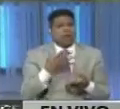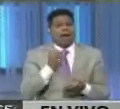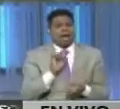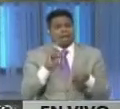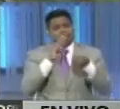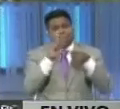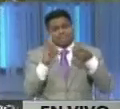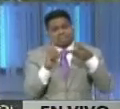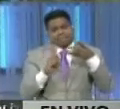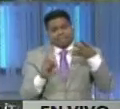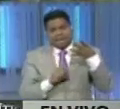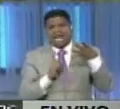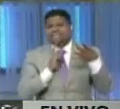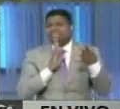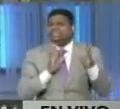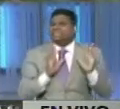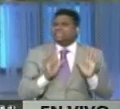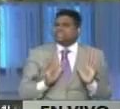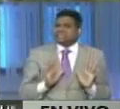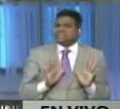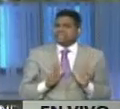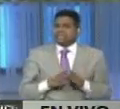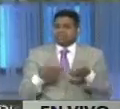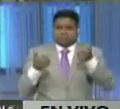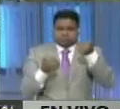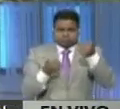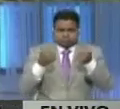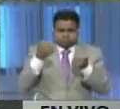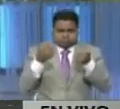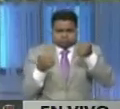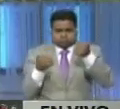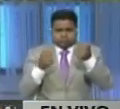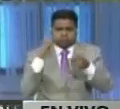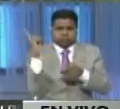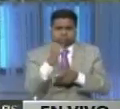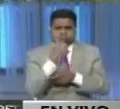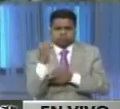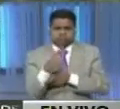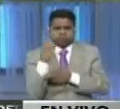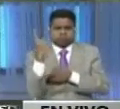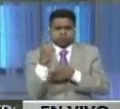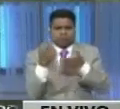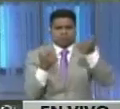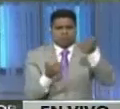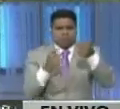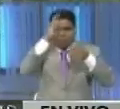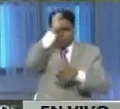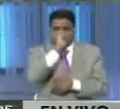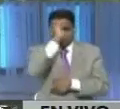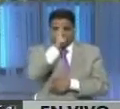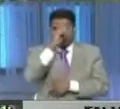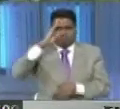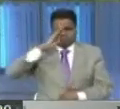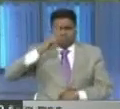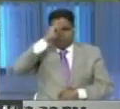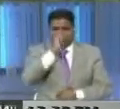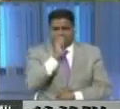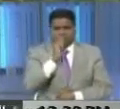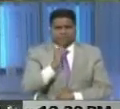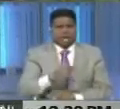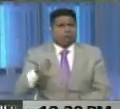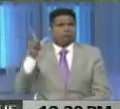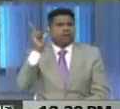la piloto de la aeronave mi 17 la capitán Figueroa una